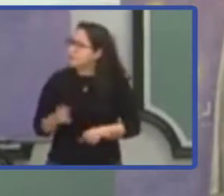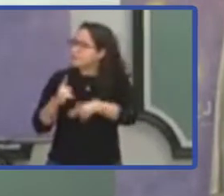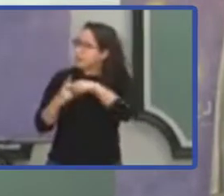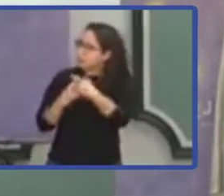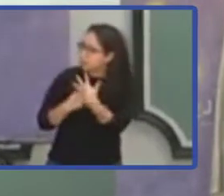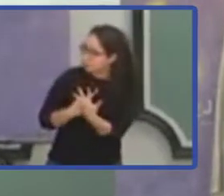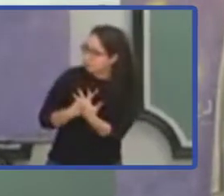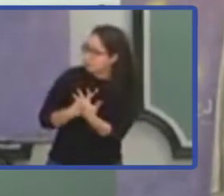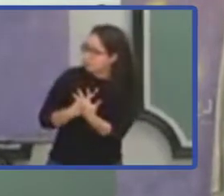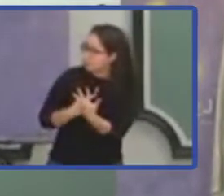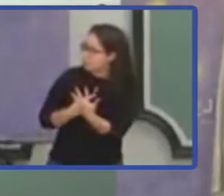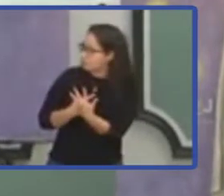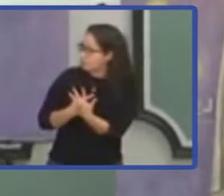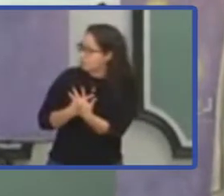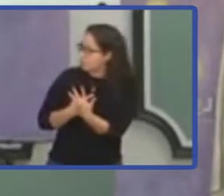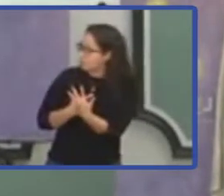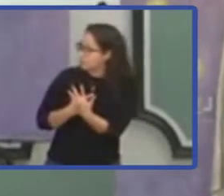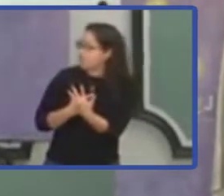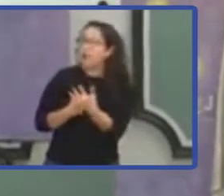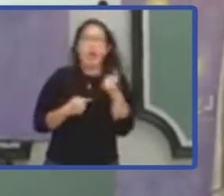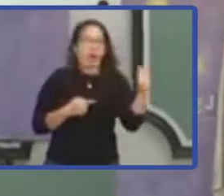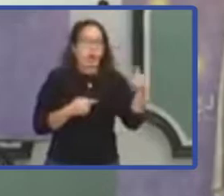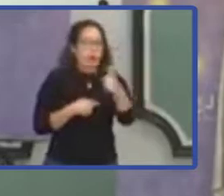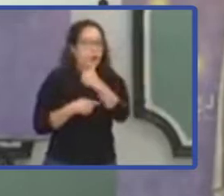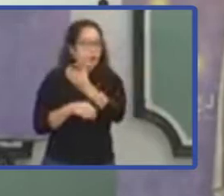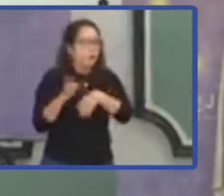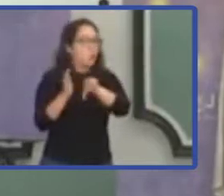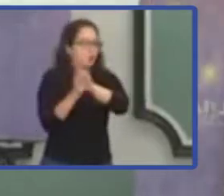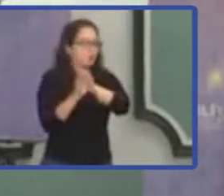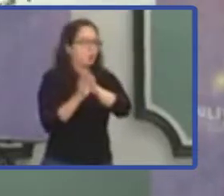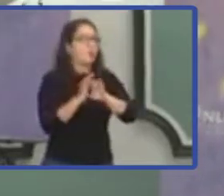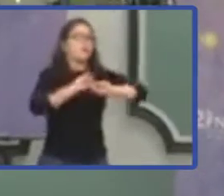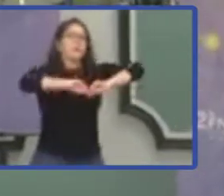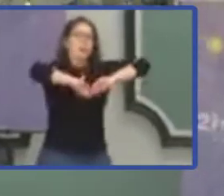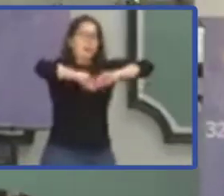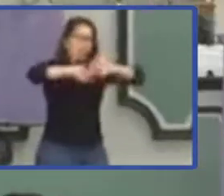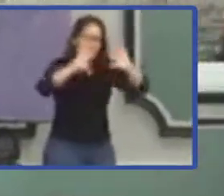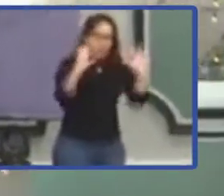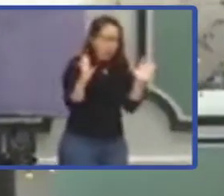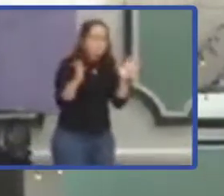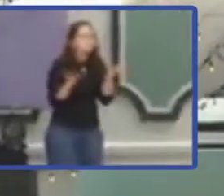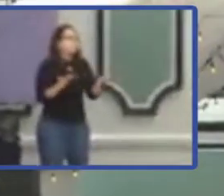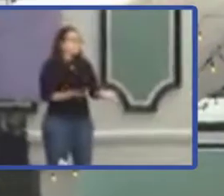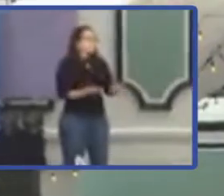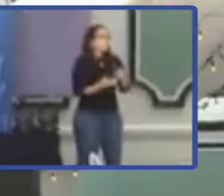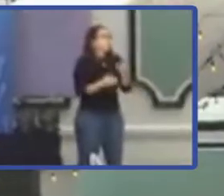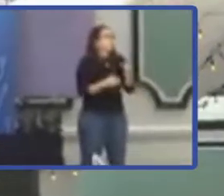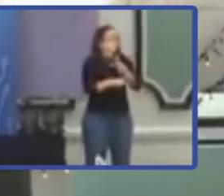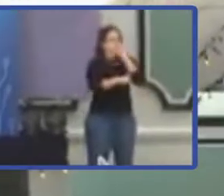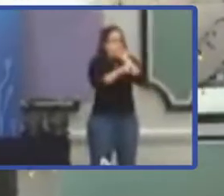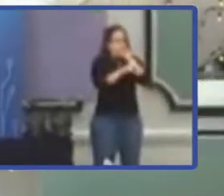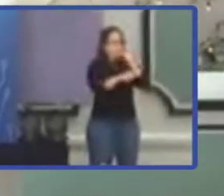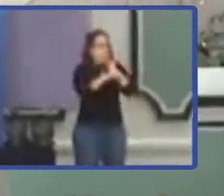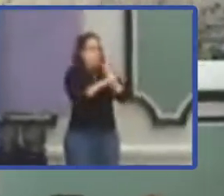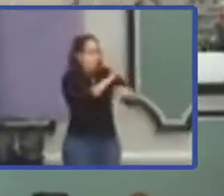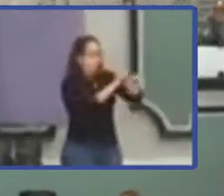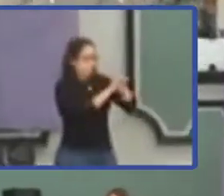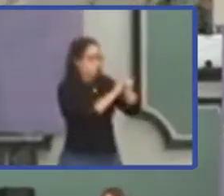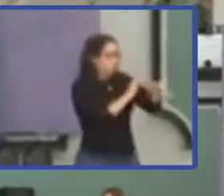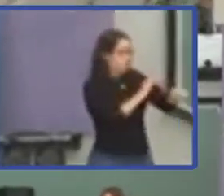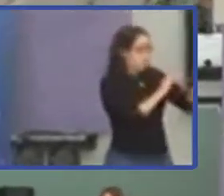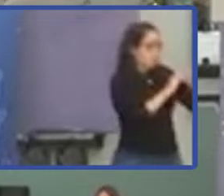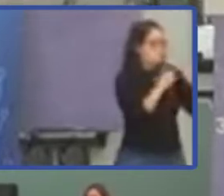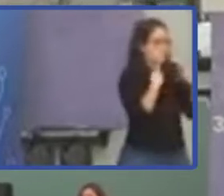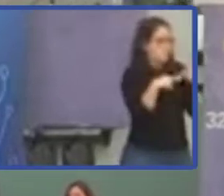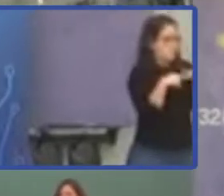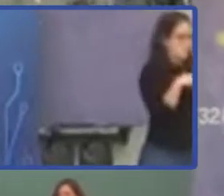Aumentamos cinco a cada cuarto, claro. Y entonces, en el primer cuarto, el huésped que tenía uno le suma cinco